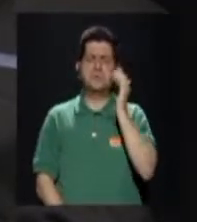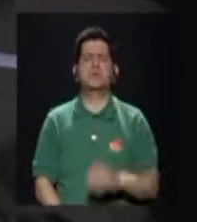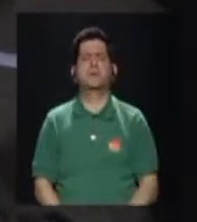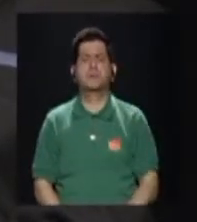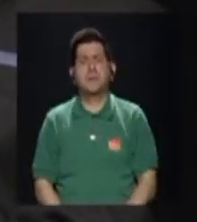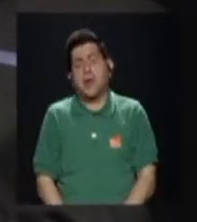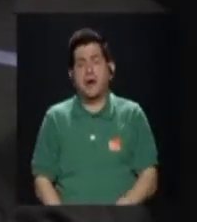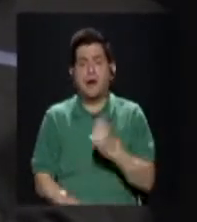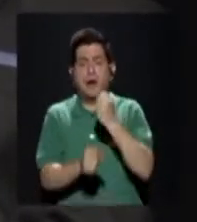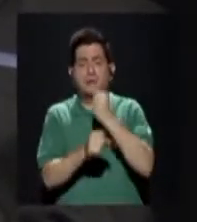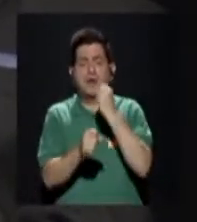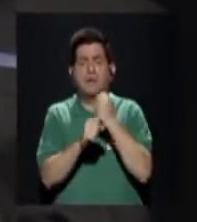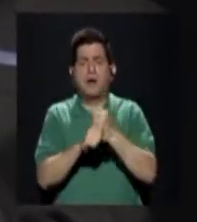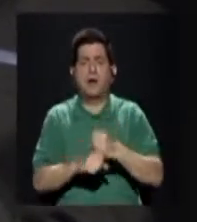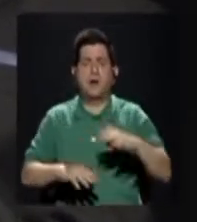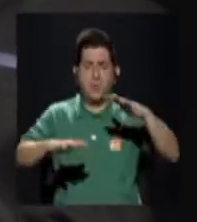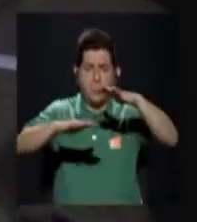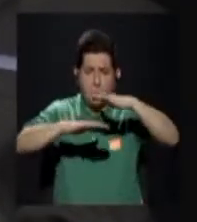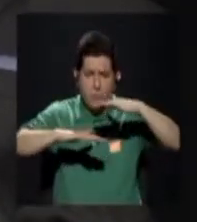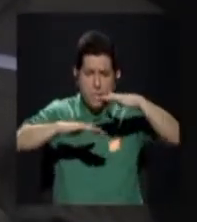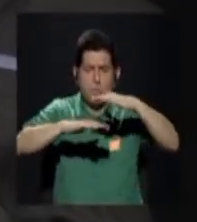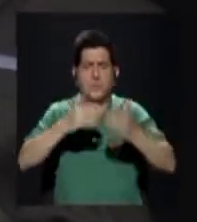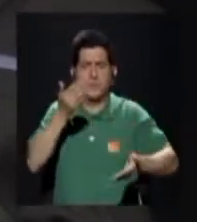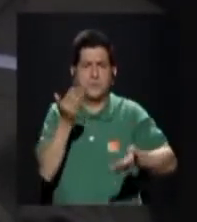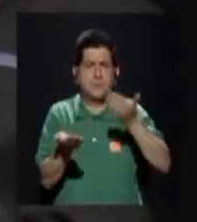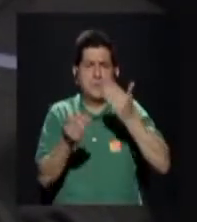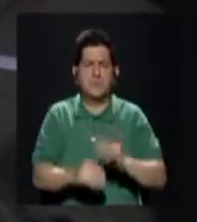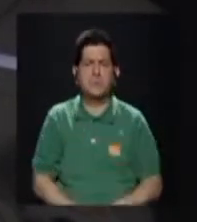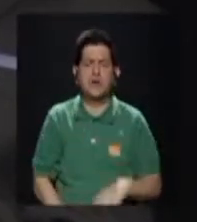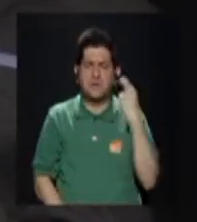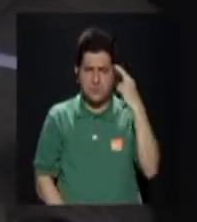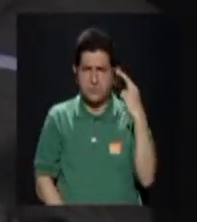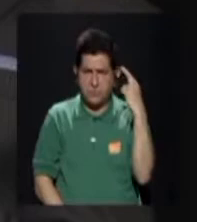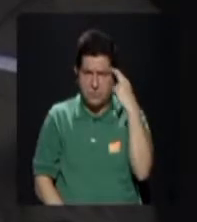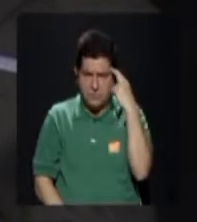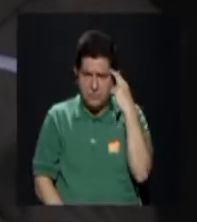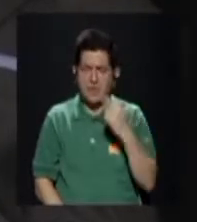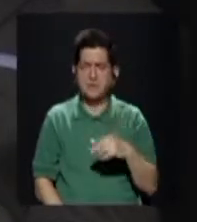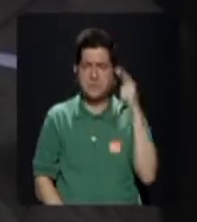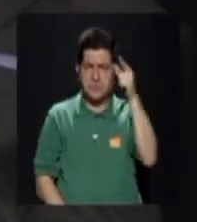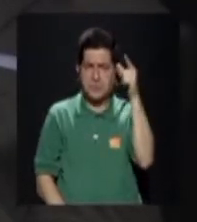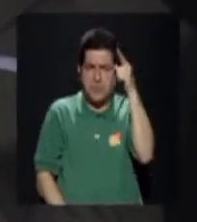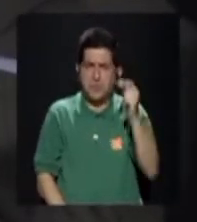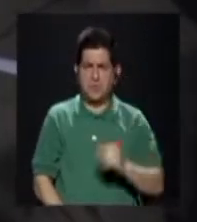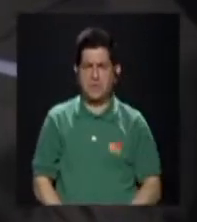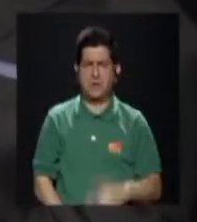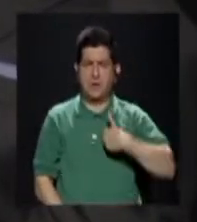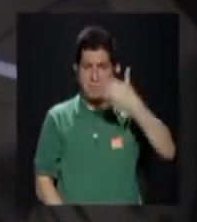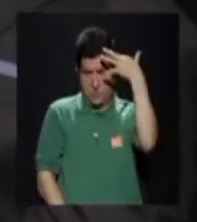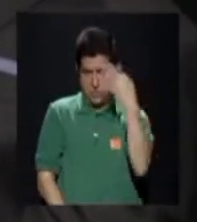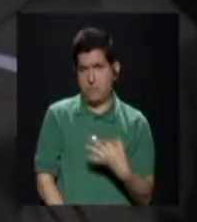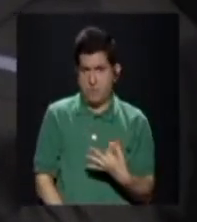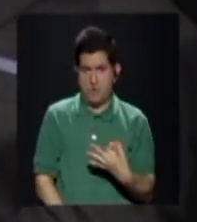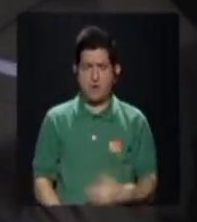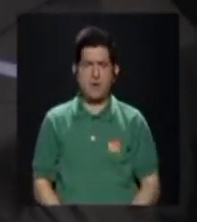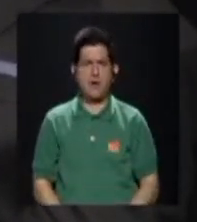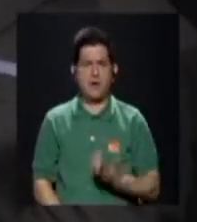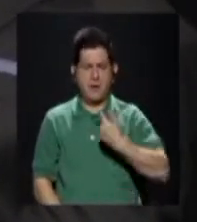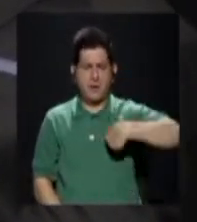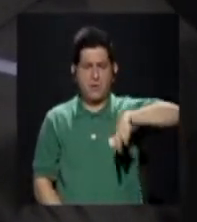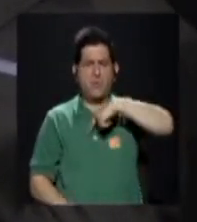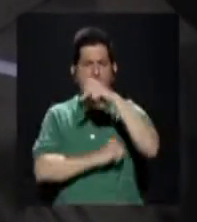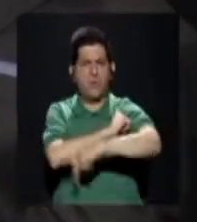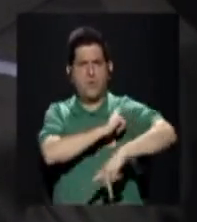con márgenes más razonables. Yo creo que en nuestro